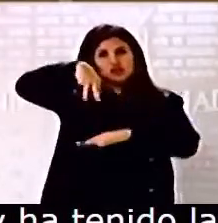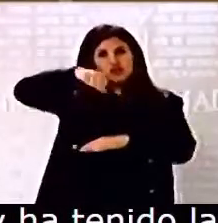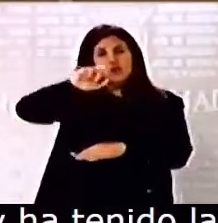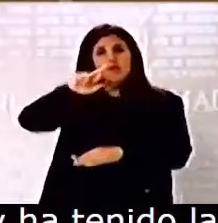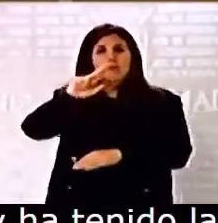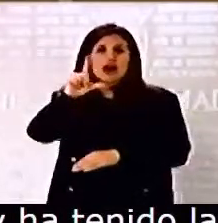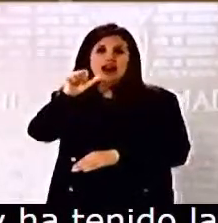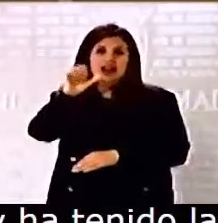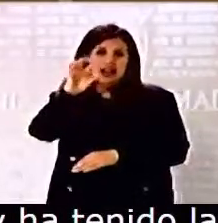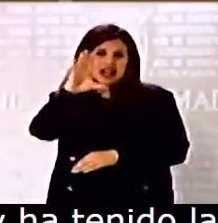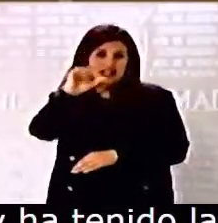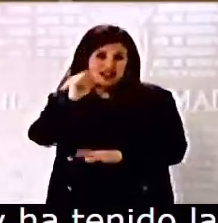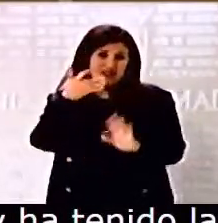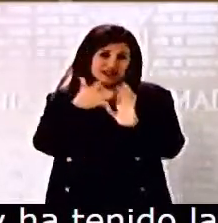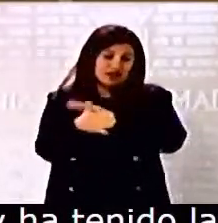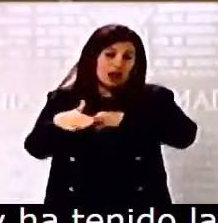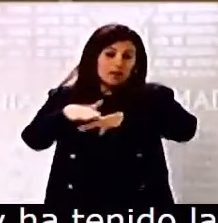Interior,